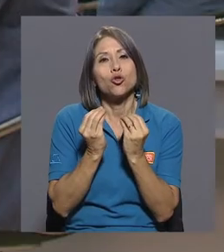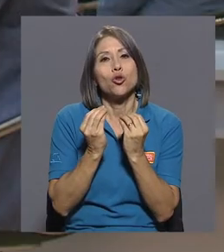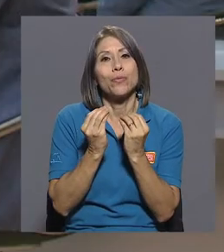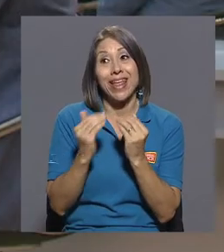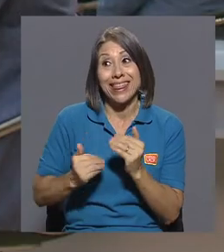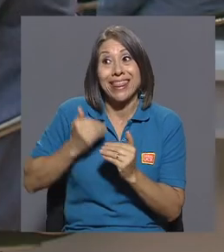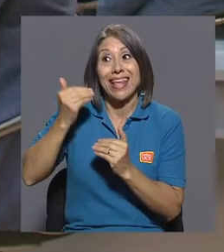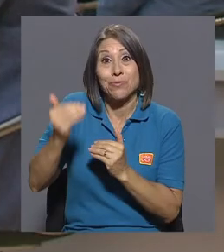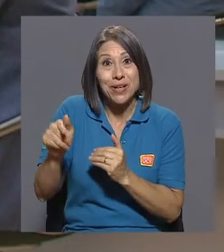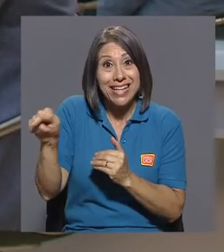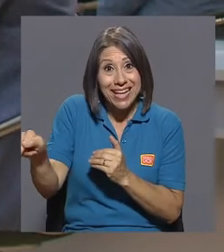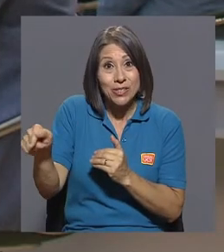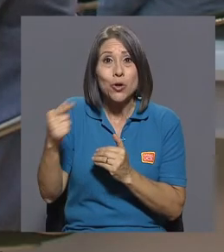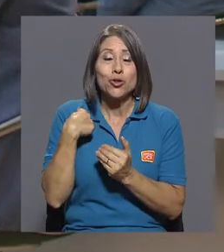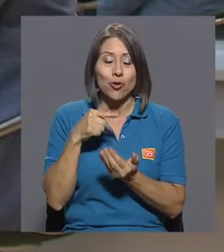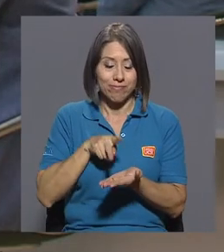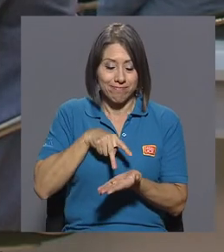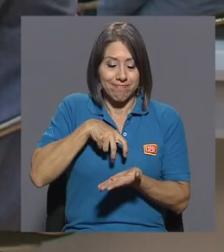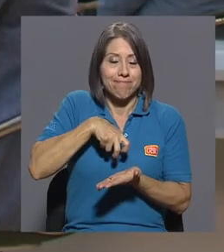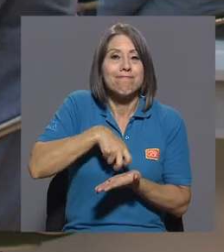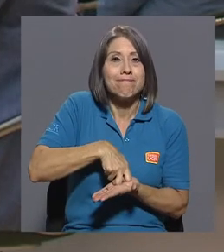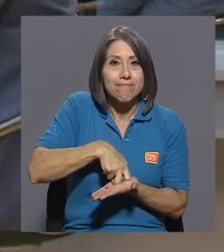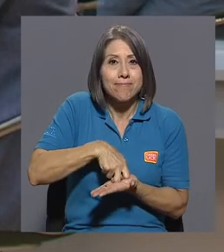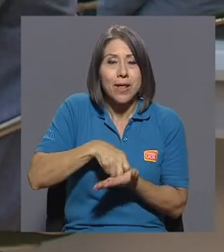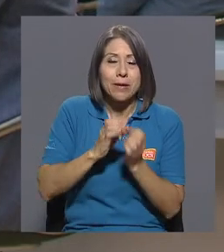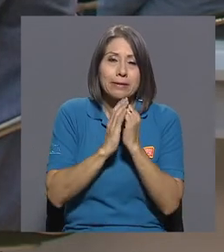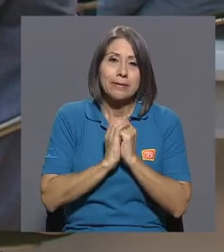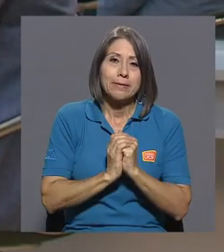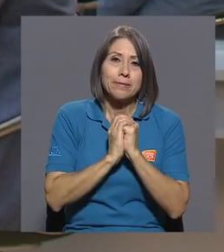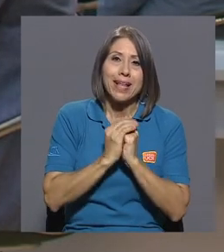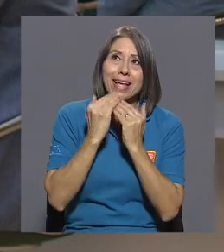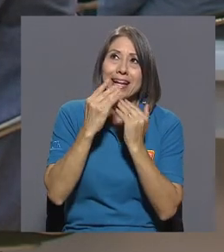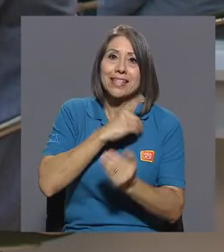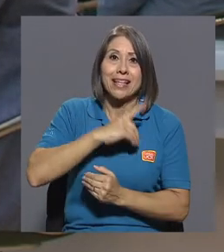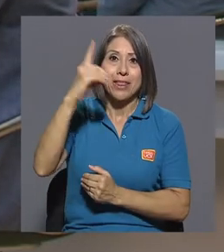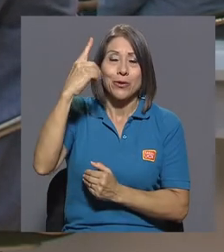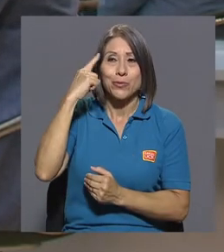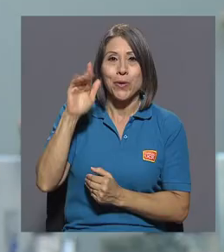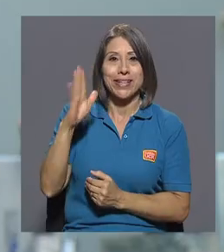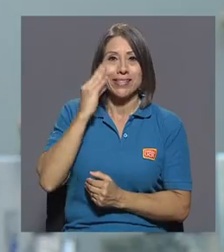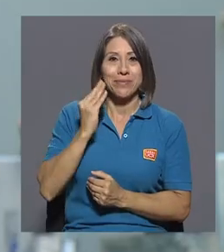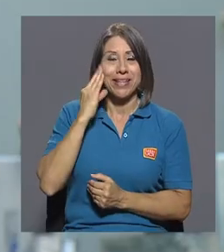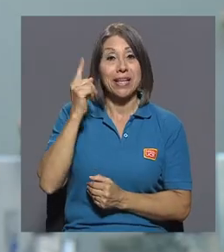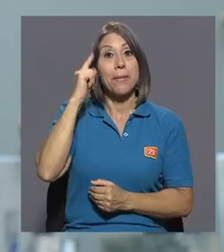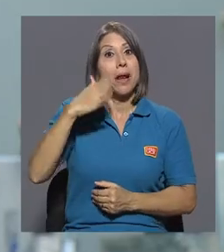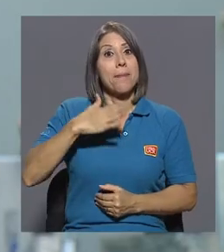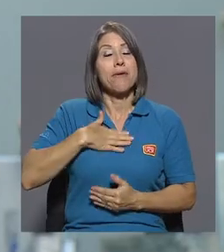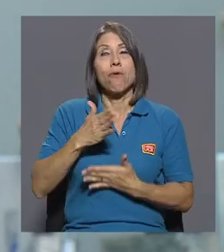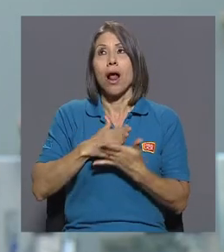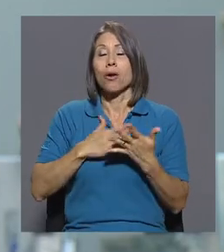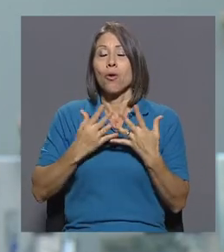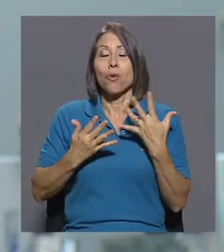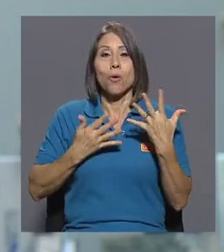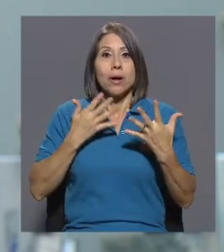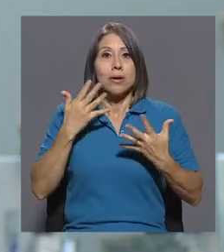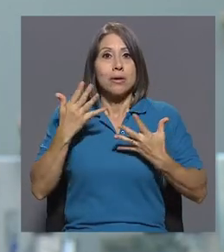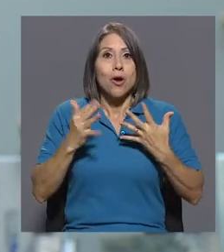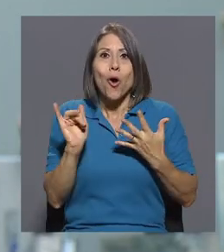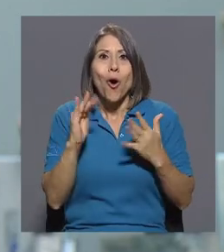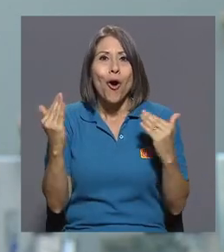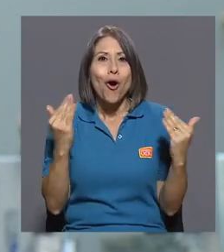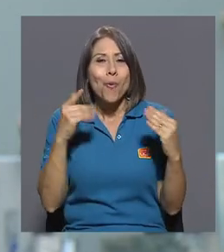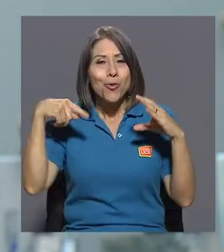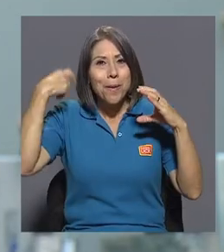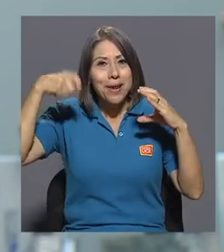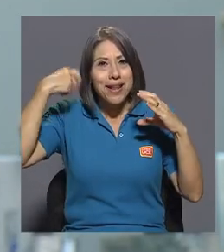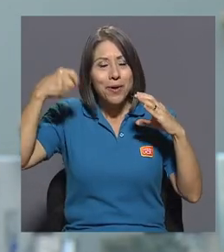orar y darle gracias a Dios por haber vivido esa experiencia, porque para mí fue algo como surreal, fue como una película. Y